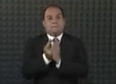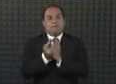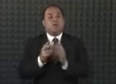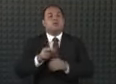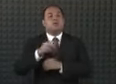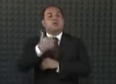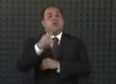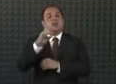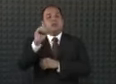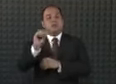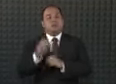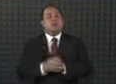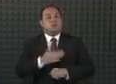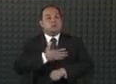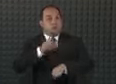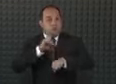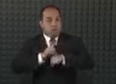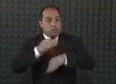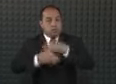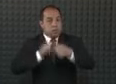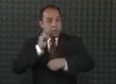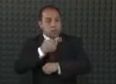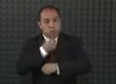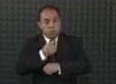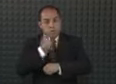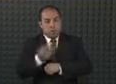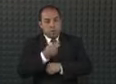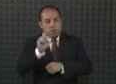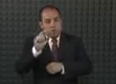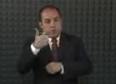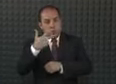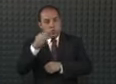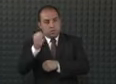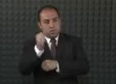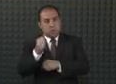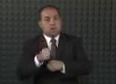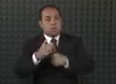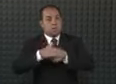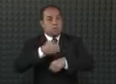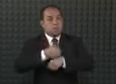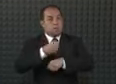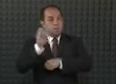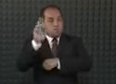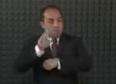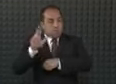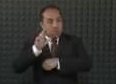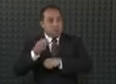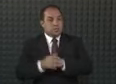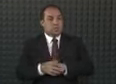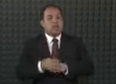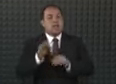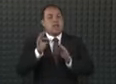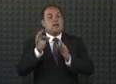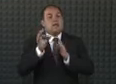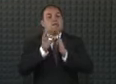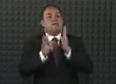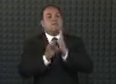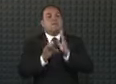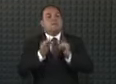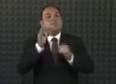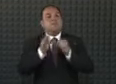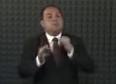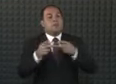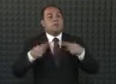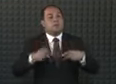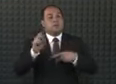Buenos días a todas y todos. Preguntarle, el 28 de septiembre, que es el próximo martes, se cumple la fecha límite para la segunda dosis de personas de